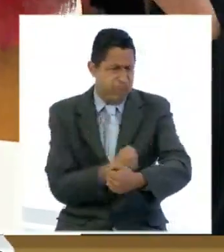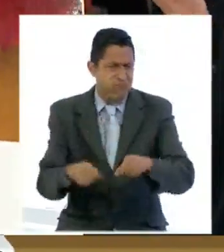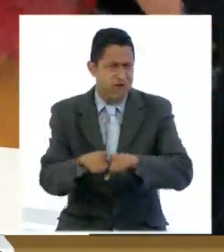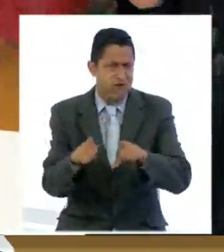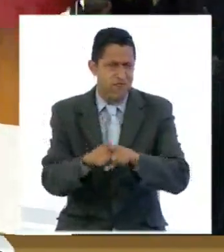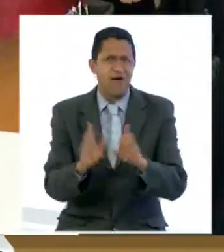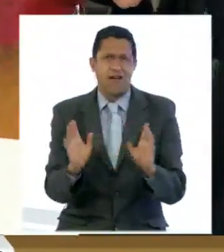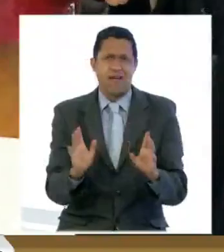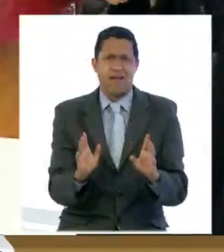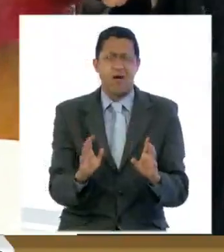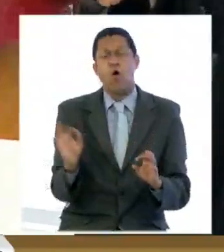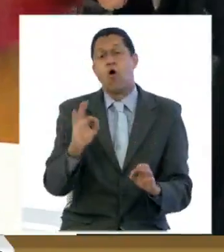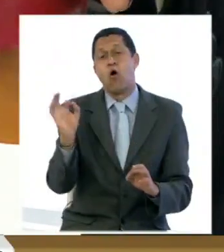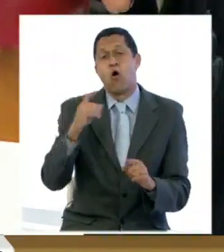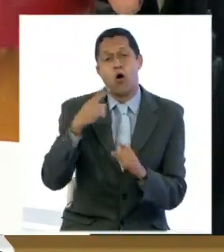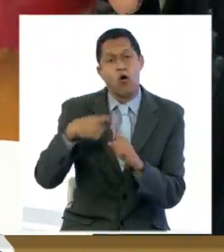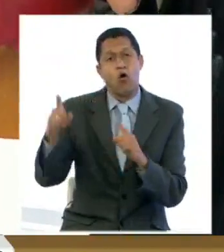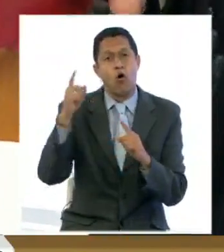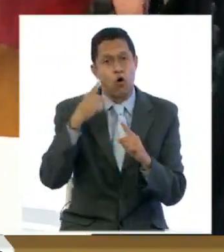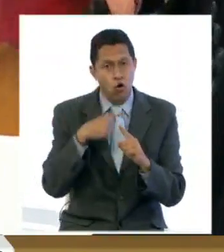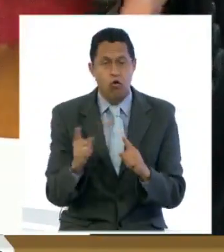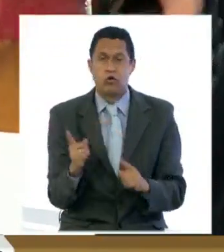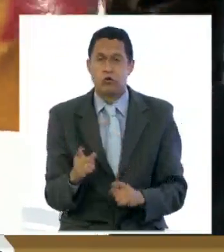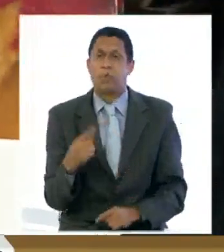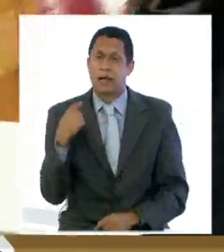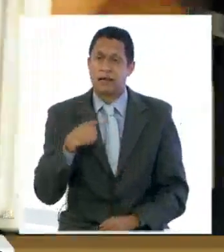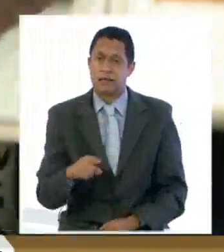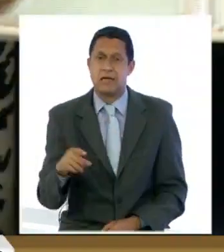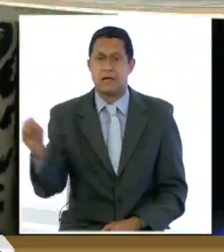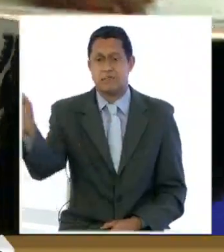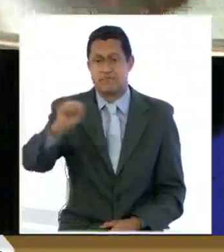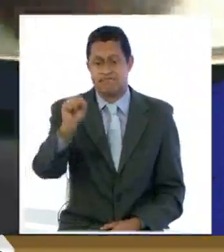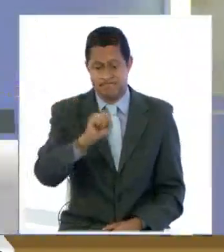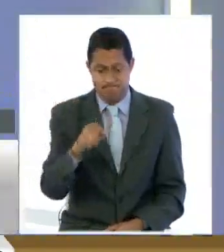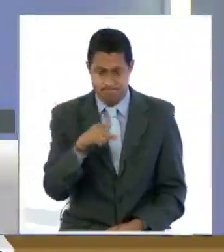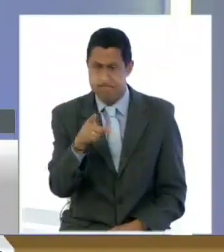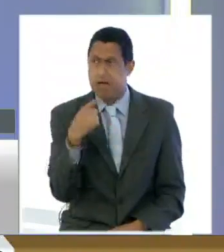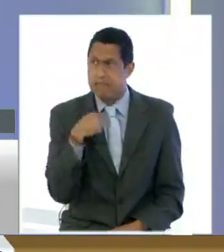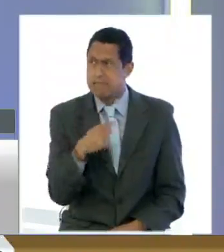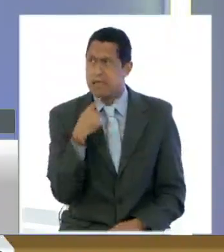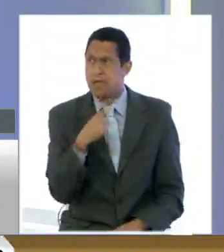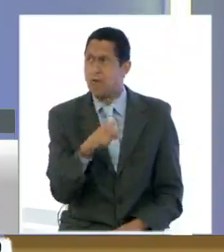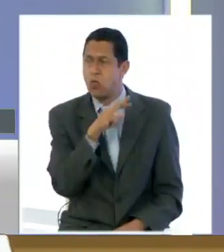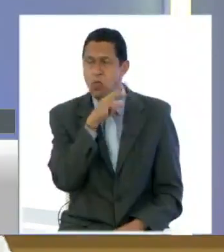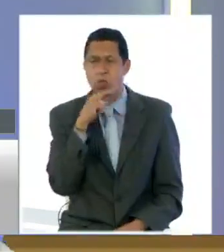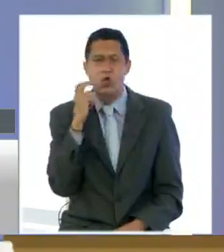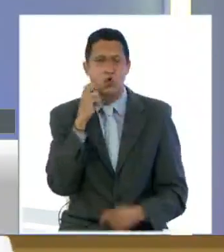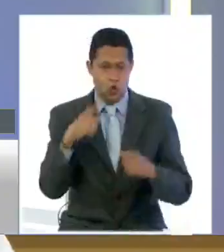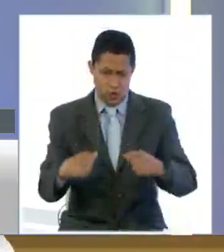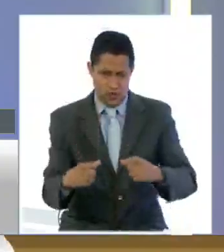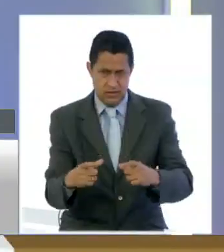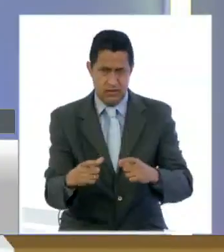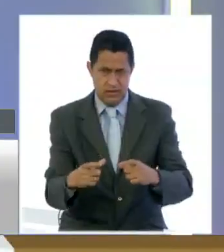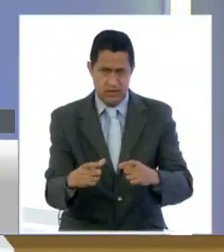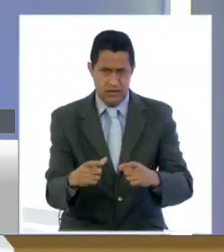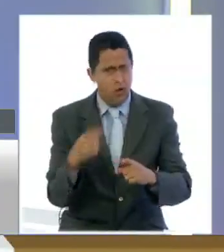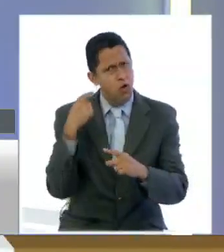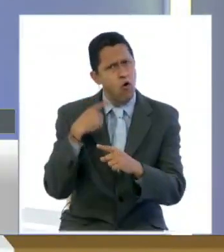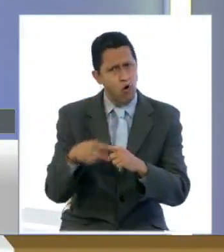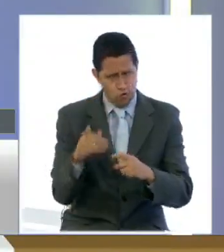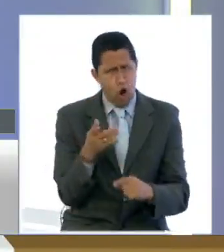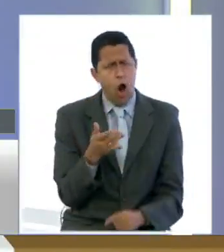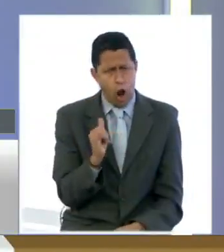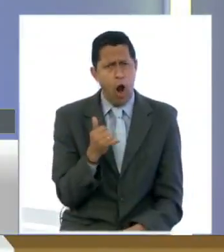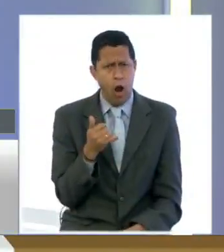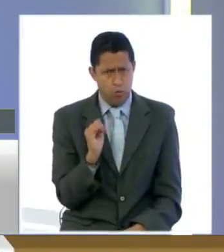harina de trigo o también otras sustancias que va a tener la levadura y todo esto, pero aquí tenemos un brownie de chocolate. Entonces las alternativas hay